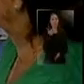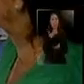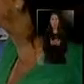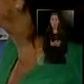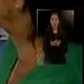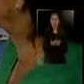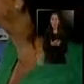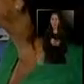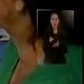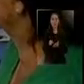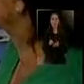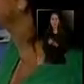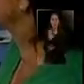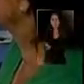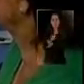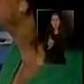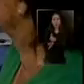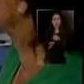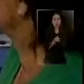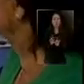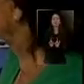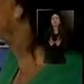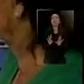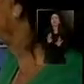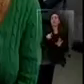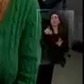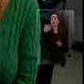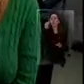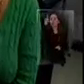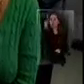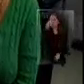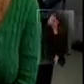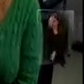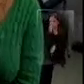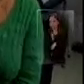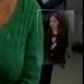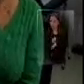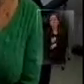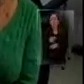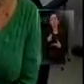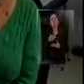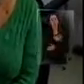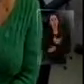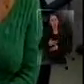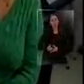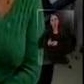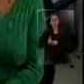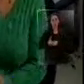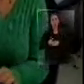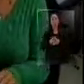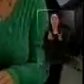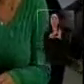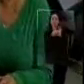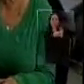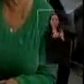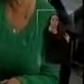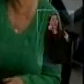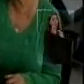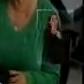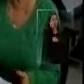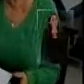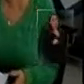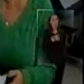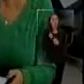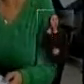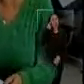uno está haciendo prevención de un eventual deterioro en el futuro. Bueno, placer saludarla. Igual pues, doctor. Muchas gracias. Encantado. Nos vemos en un